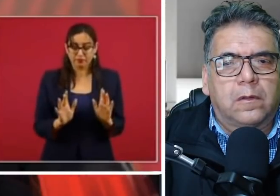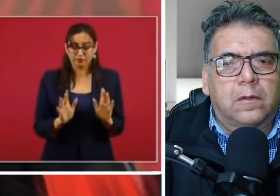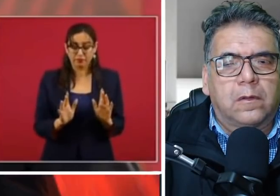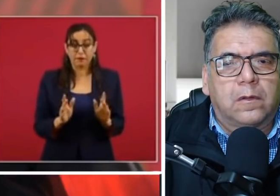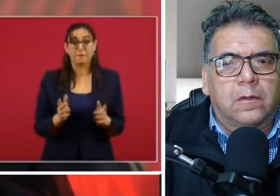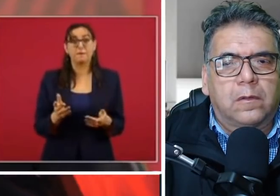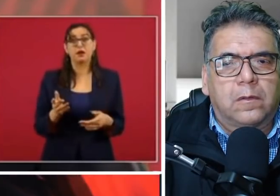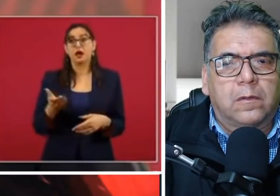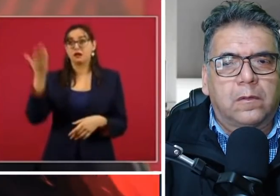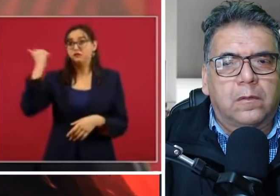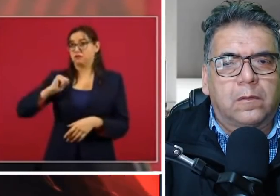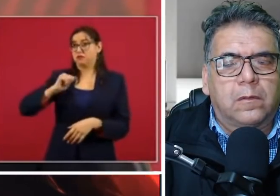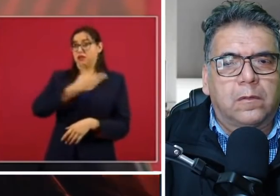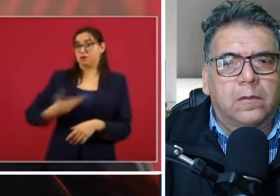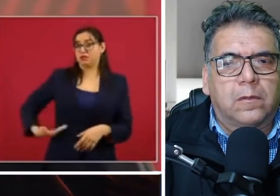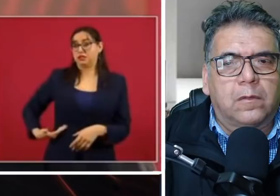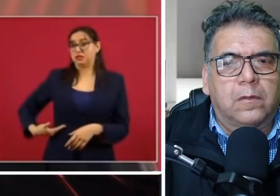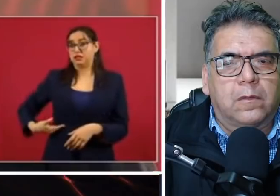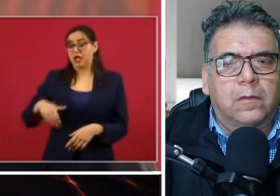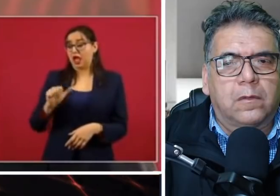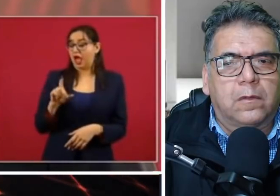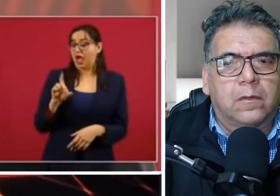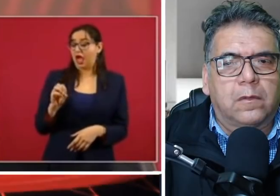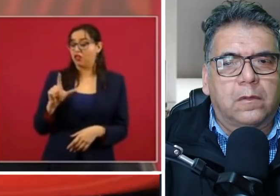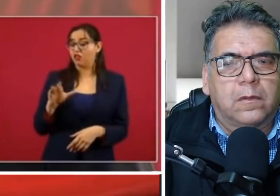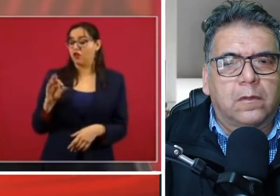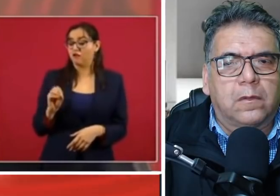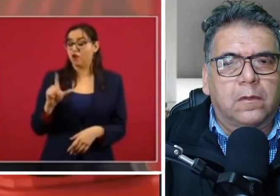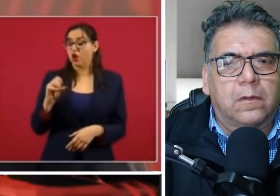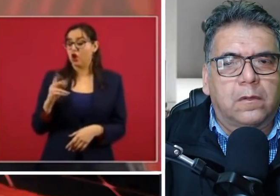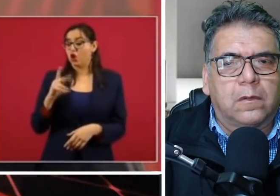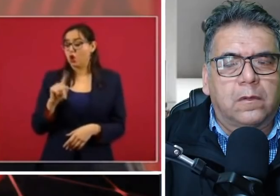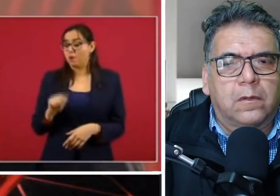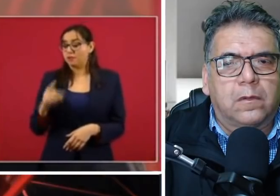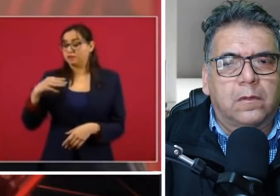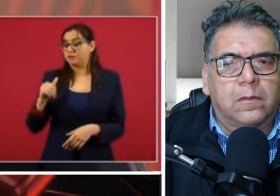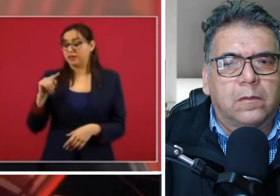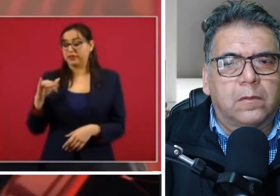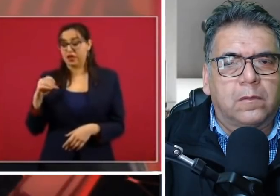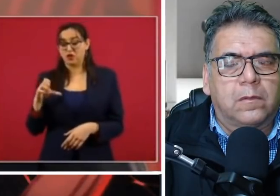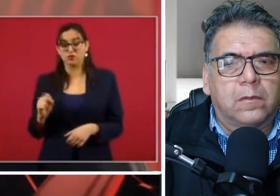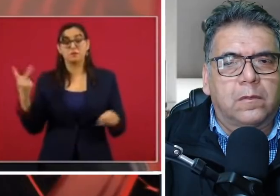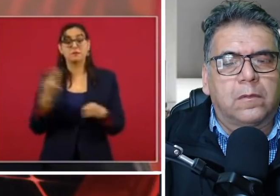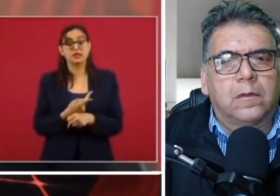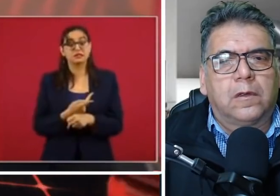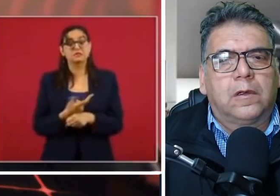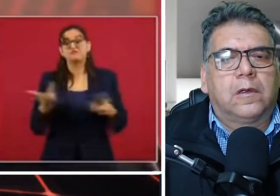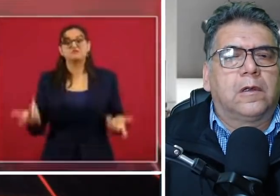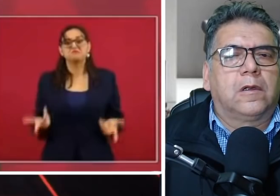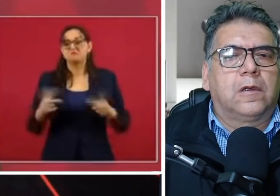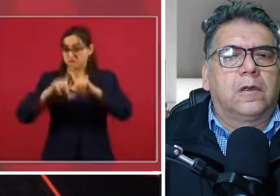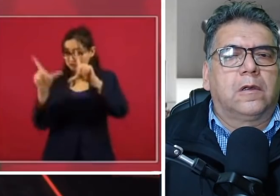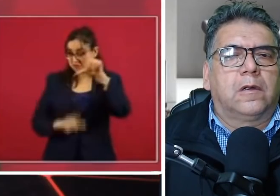Adolfo López Mateos, en ese entonces no estaba electrificado México. ¿Por qué? Porque no